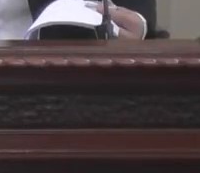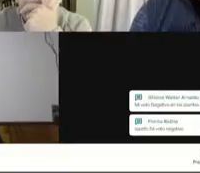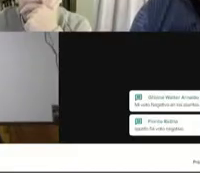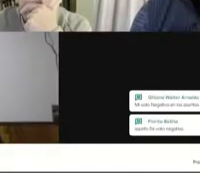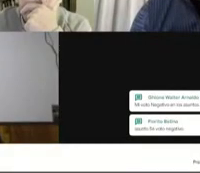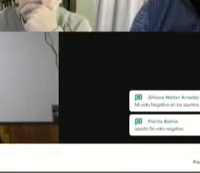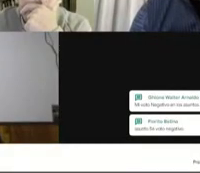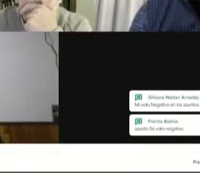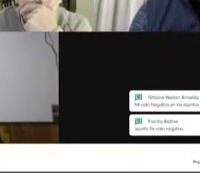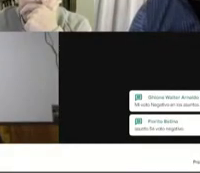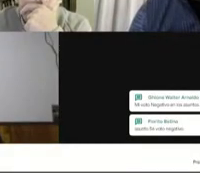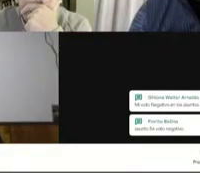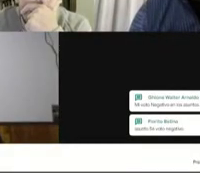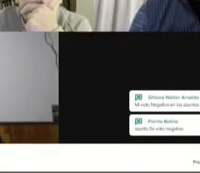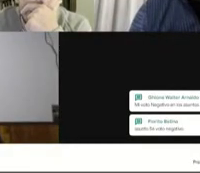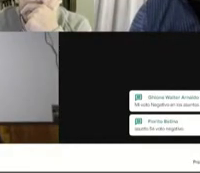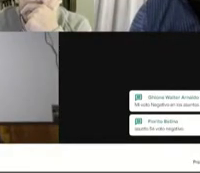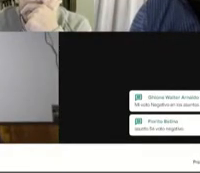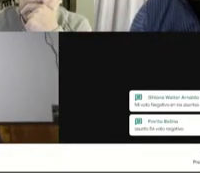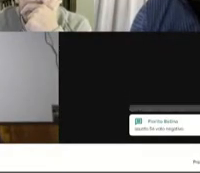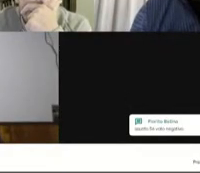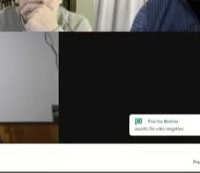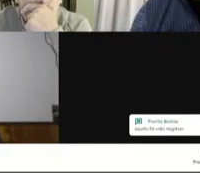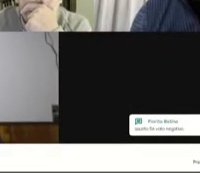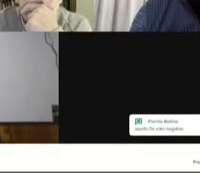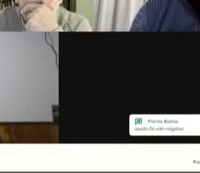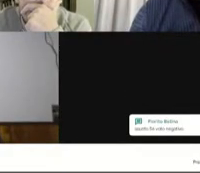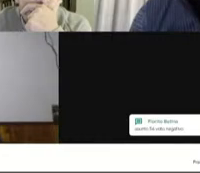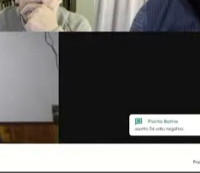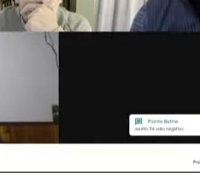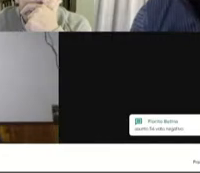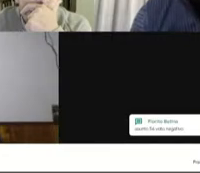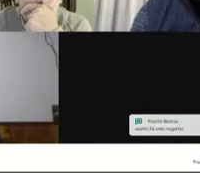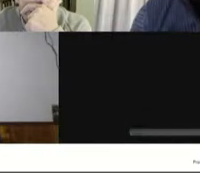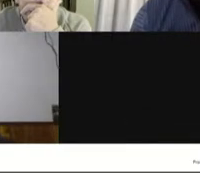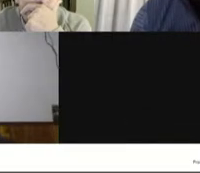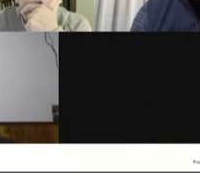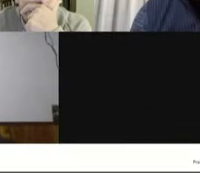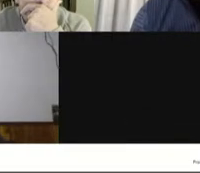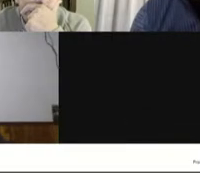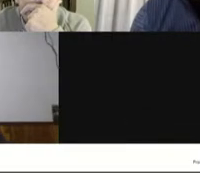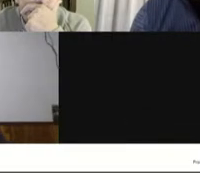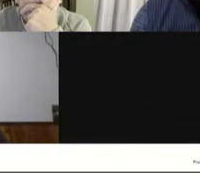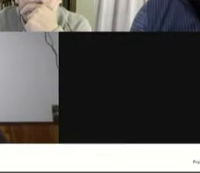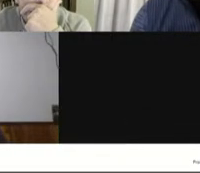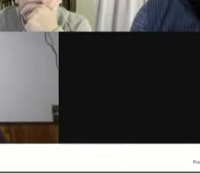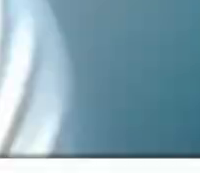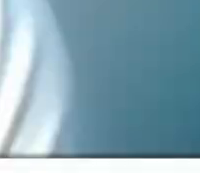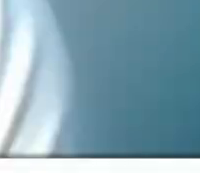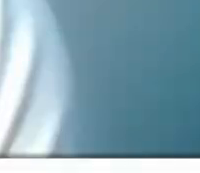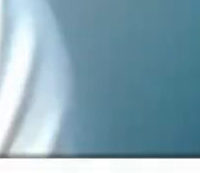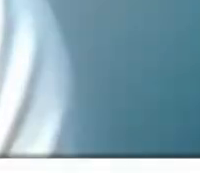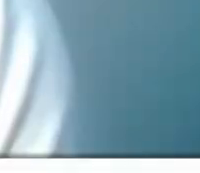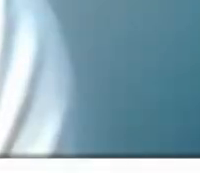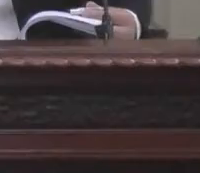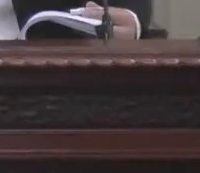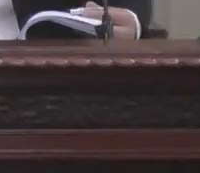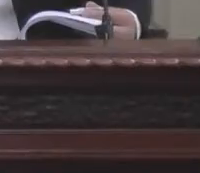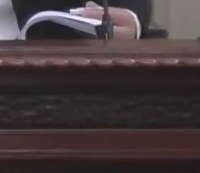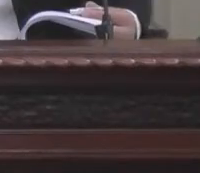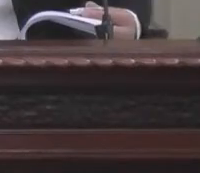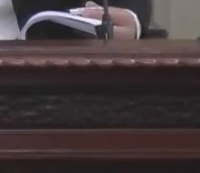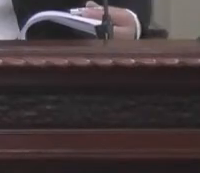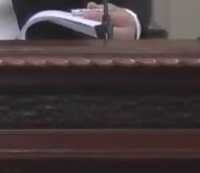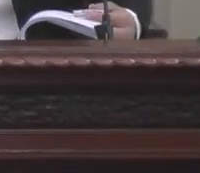Quiero... señor presidente. Ah, perdón. ¿Quién? Dejo constancia del voto negativo del bloque justicialista